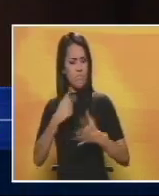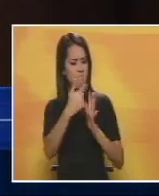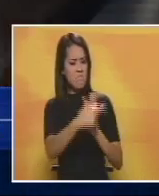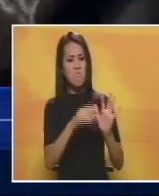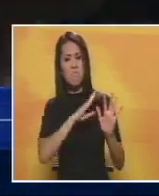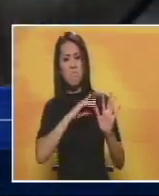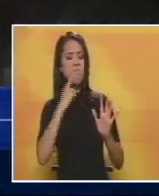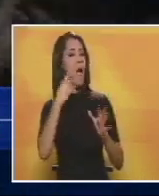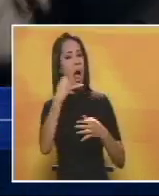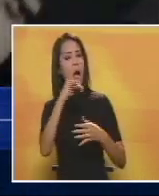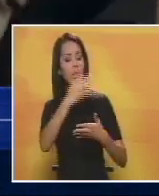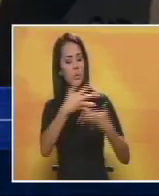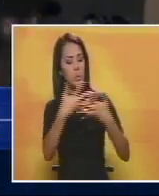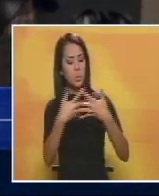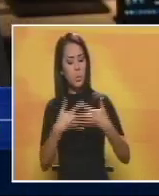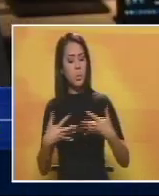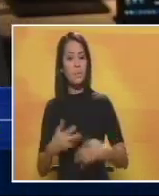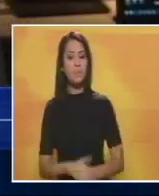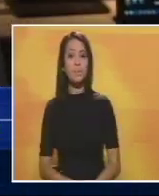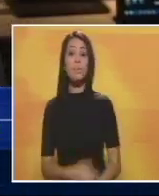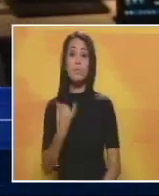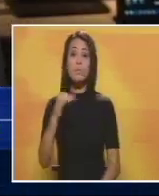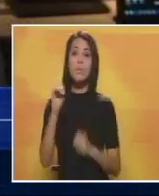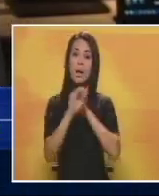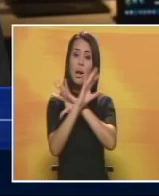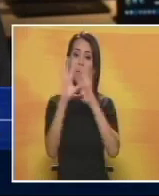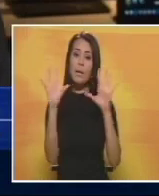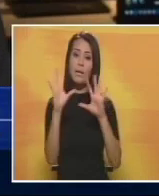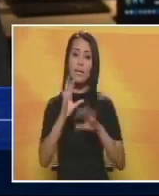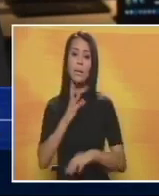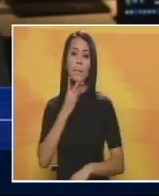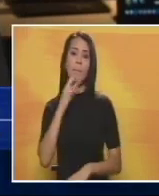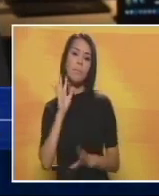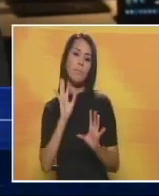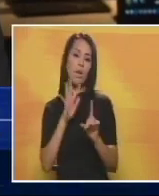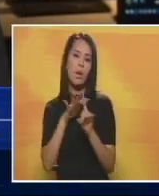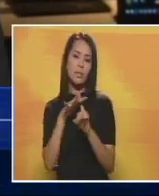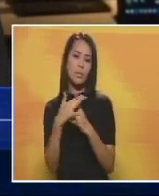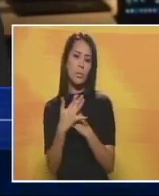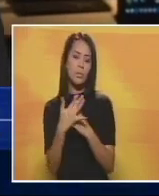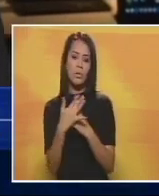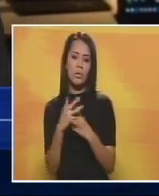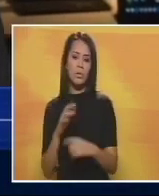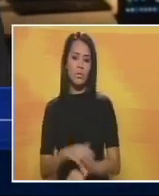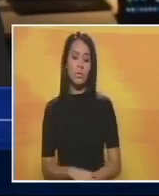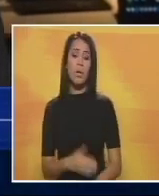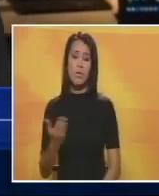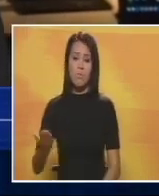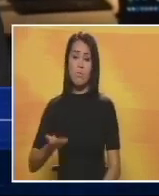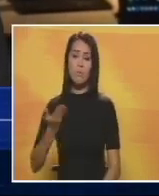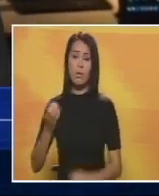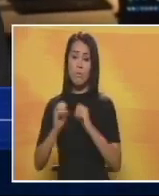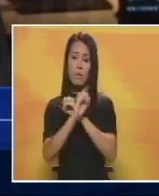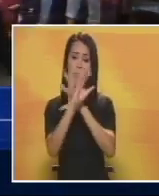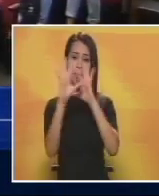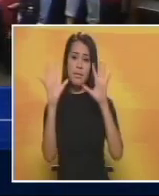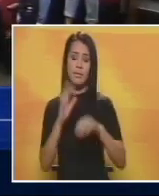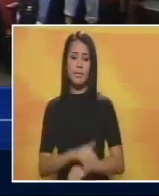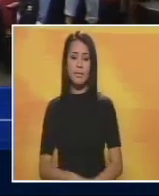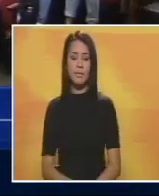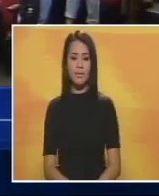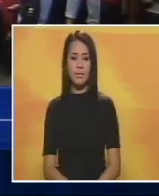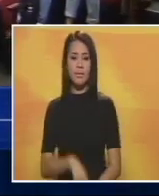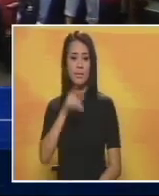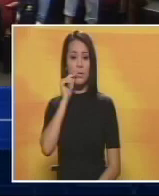cosas que yo creo que hay que aclarar. Sobre todo entre ellas la situación de mi hijo. Yo creo que era sumamente importante aclarar eso.